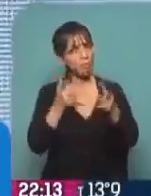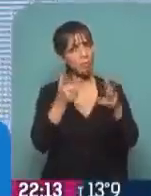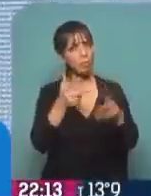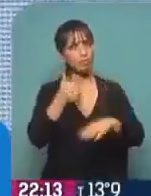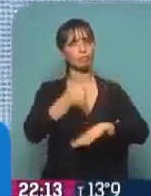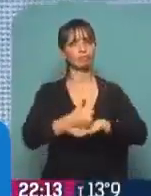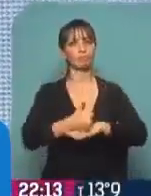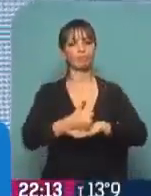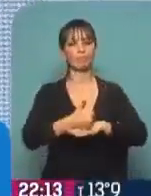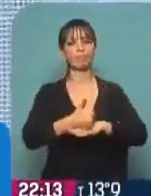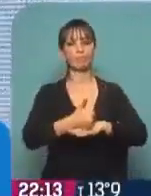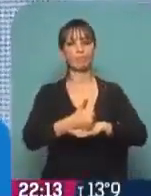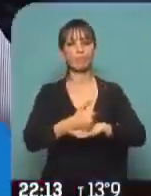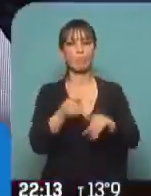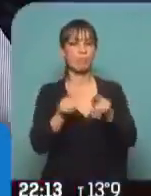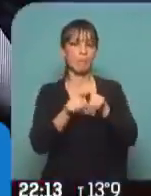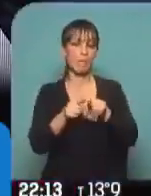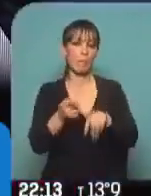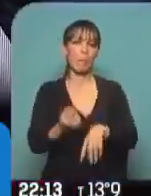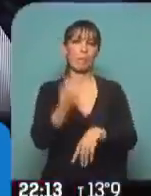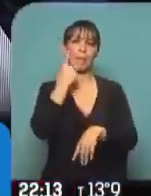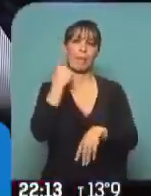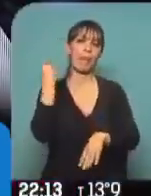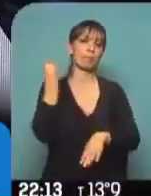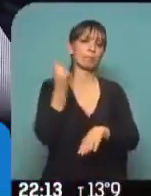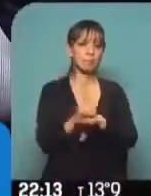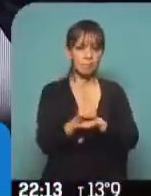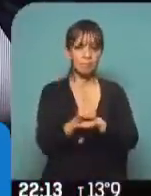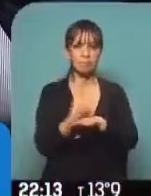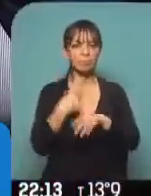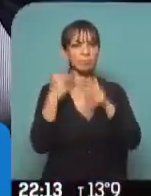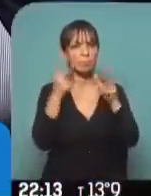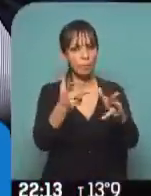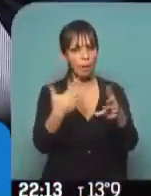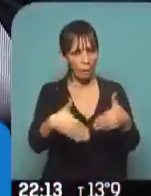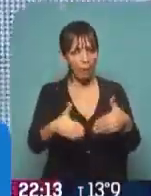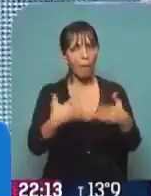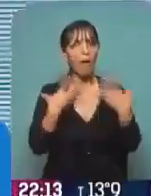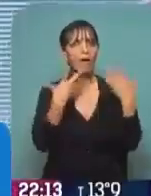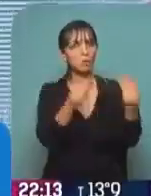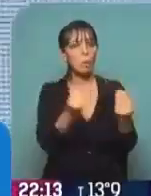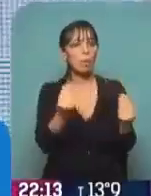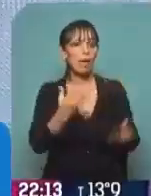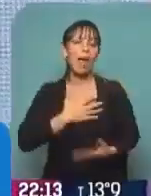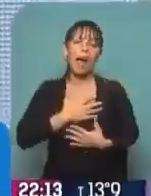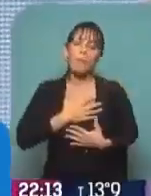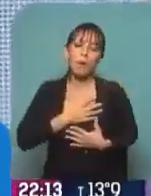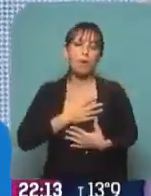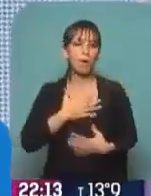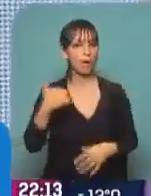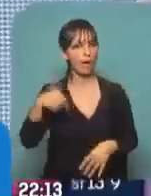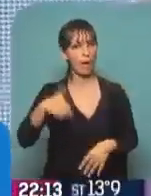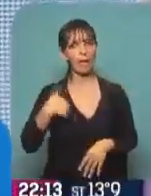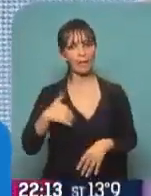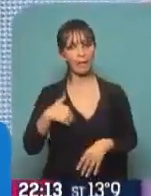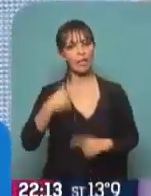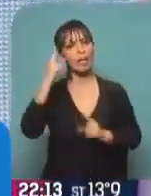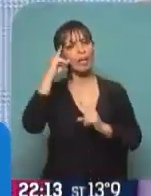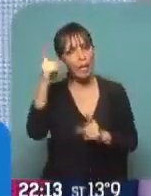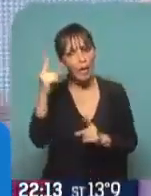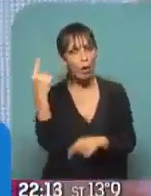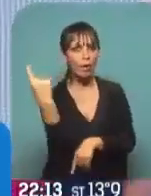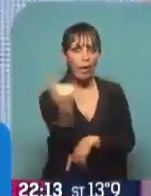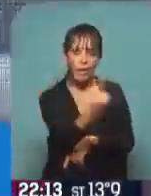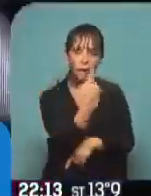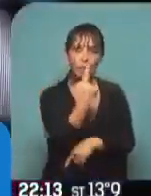acá, como dije el primer día, para ayudarlos, estoy acá porque amo este país, porque creo en cada uno de ustedes, creo